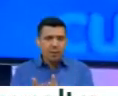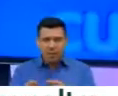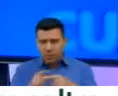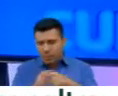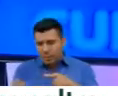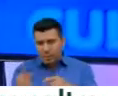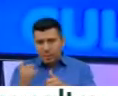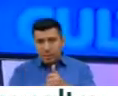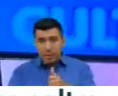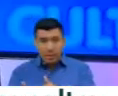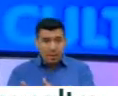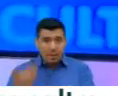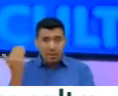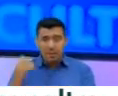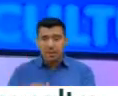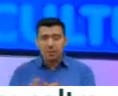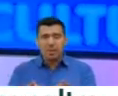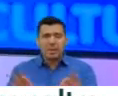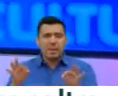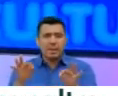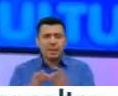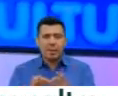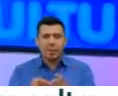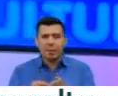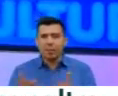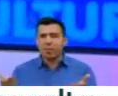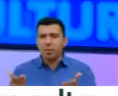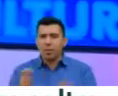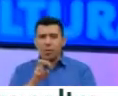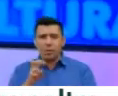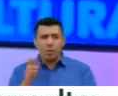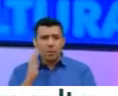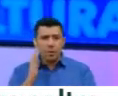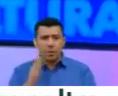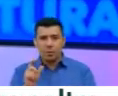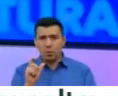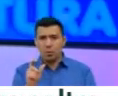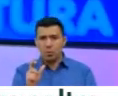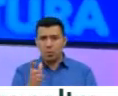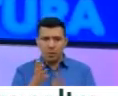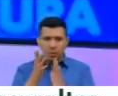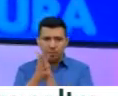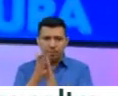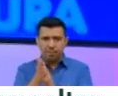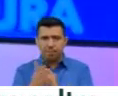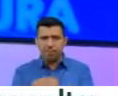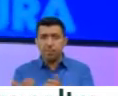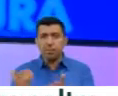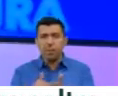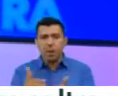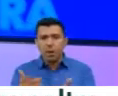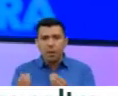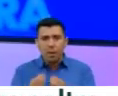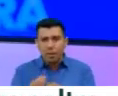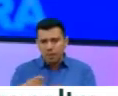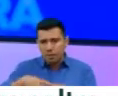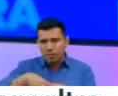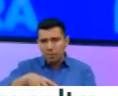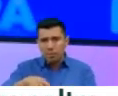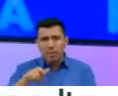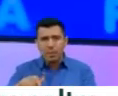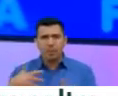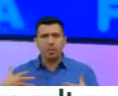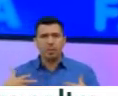de semana. Iniciamos con uno muy importante, pero nos vamos para Norte de Santander, para Cúcuta. Pues les cuento que se realiza la Maratón de Mascotas, un